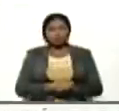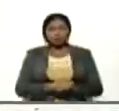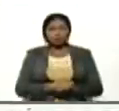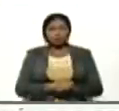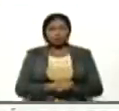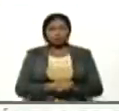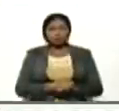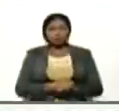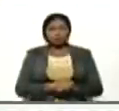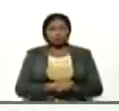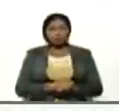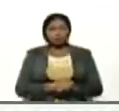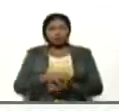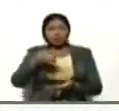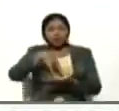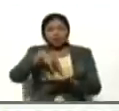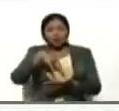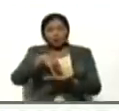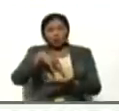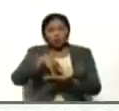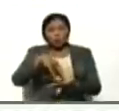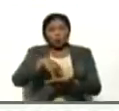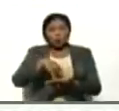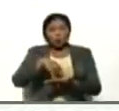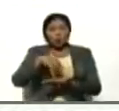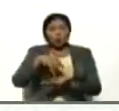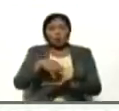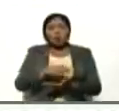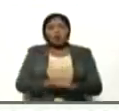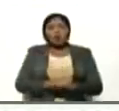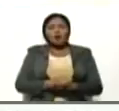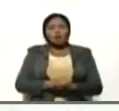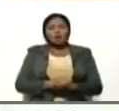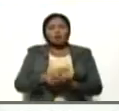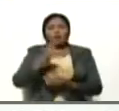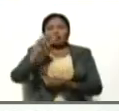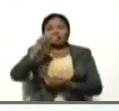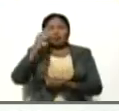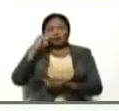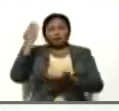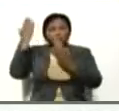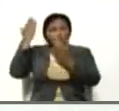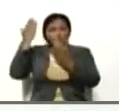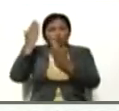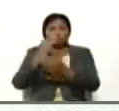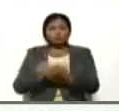Para el estado Carabobo, candidato Rafael Lacaba, aquí presente.